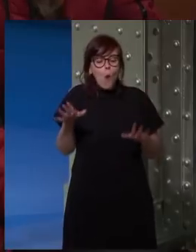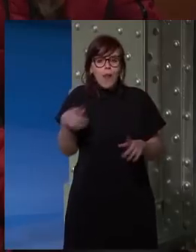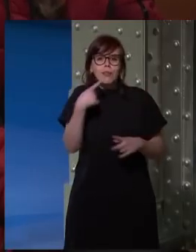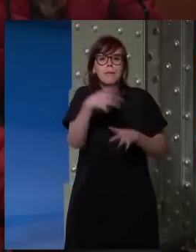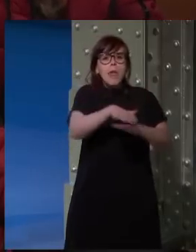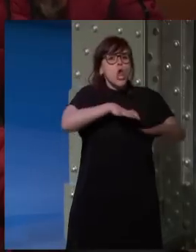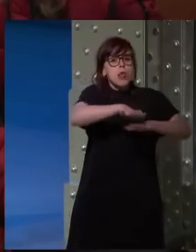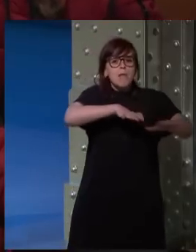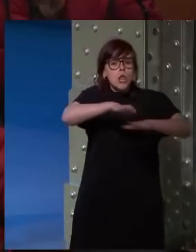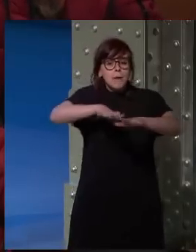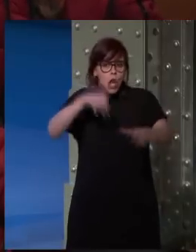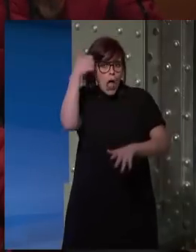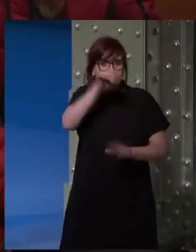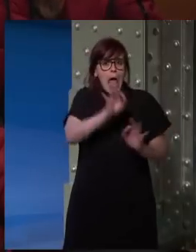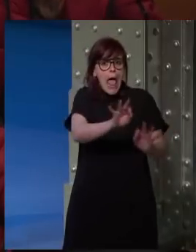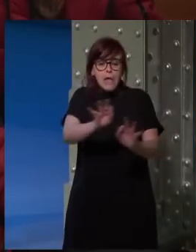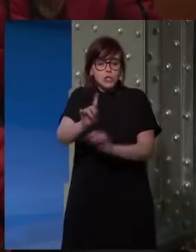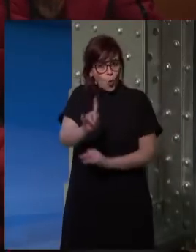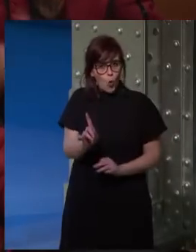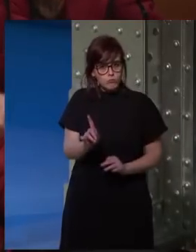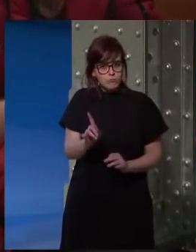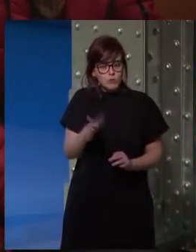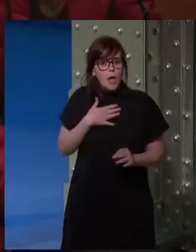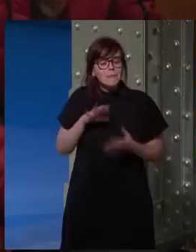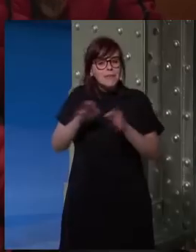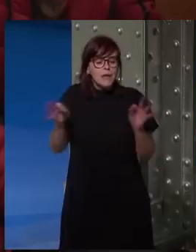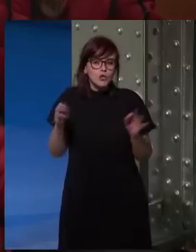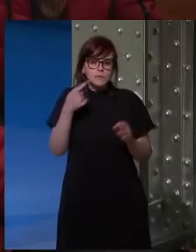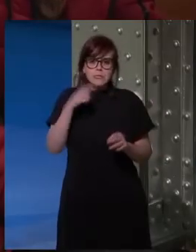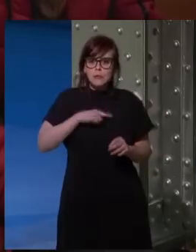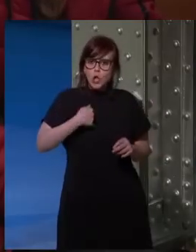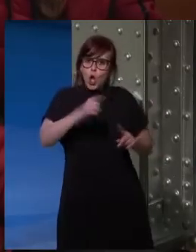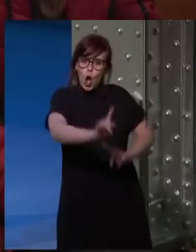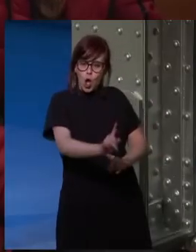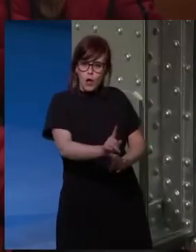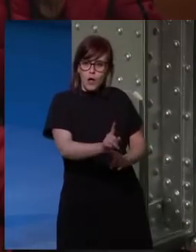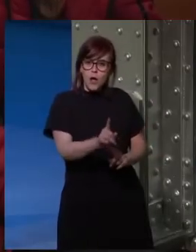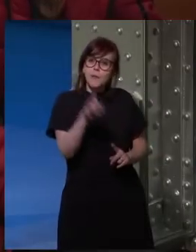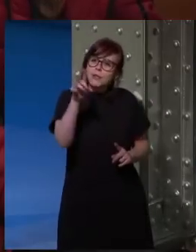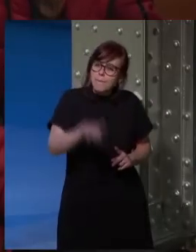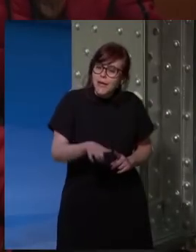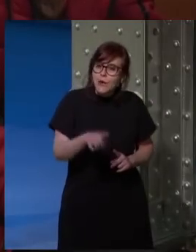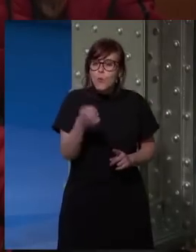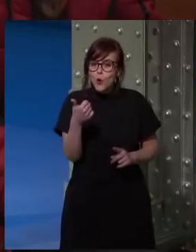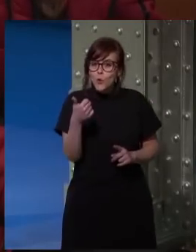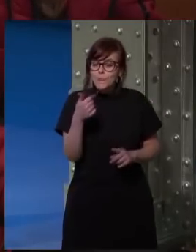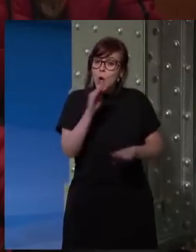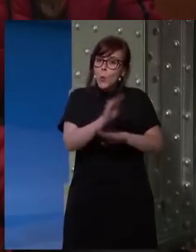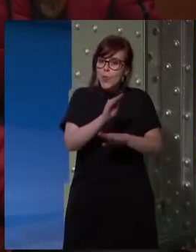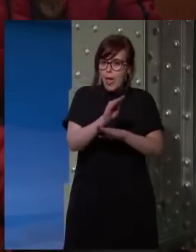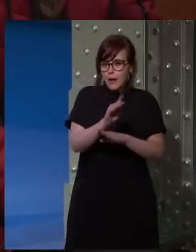creo que de alguna forma, igual que luchamos por el lenguaje inclusivo, no sé si también habría que cuidar un poco el lenguaje en el que